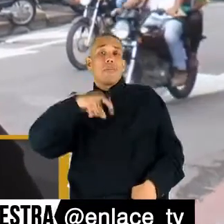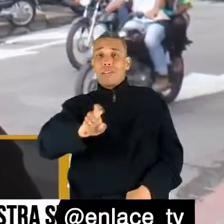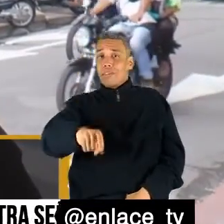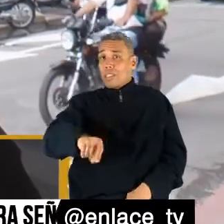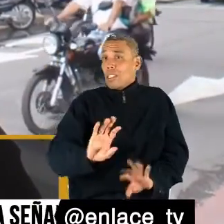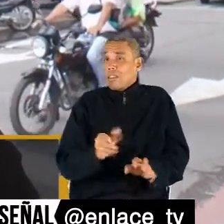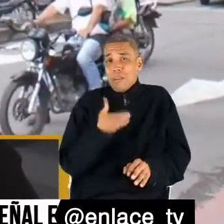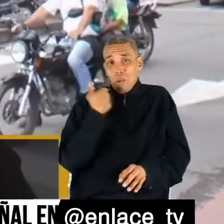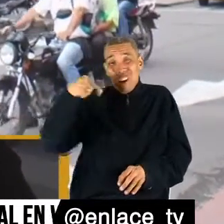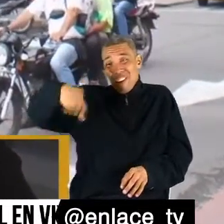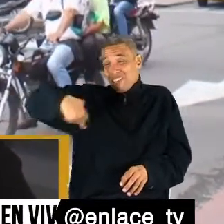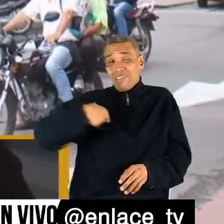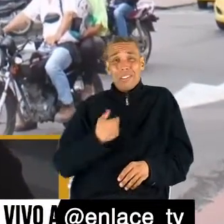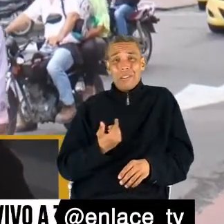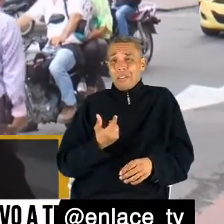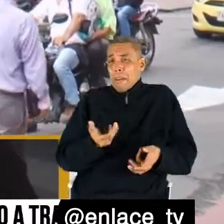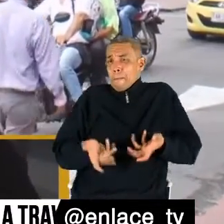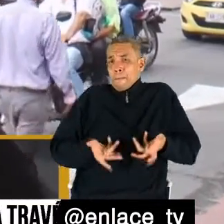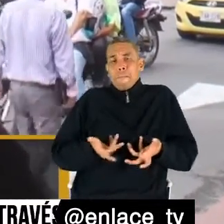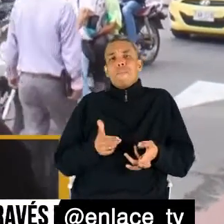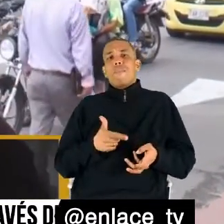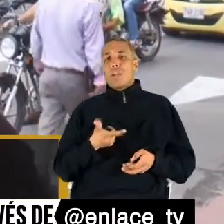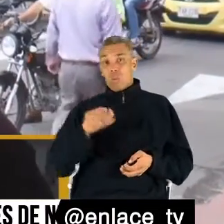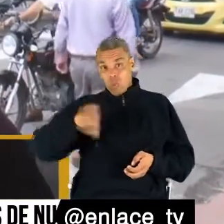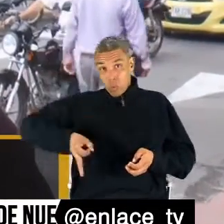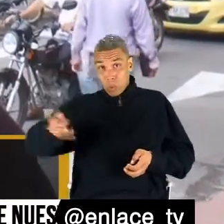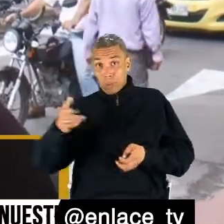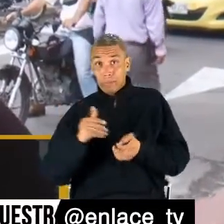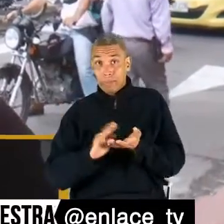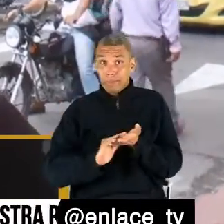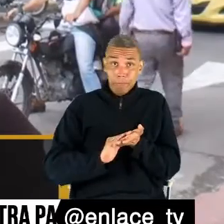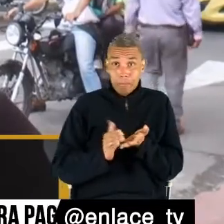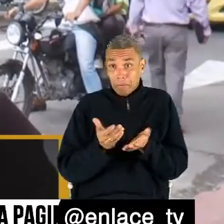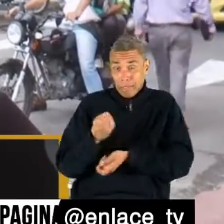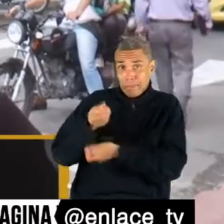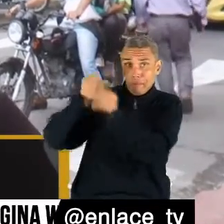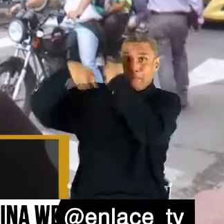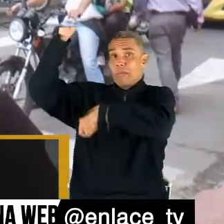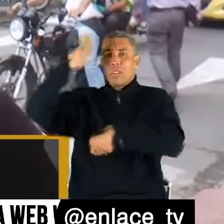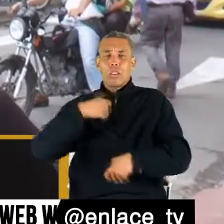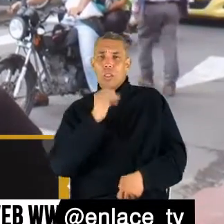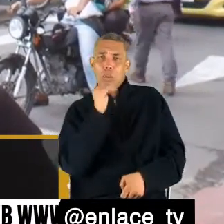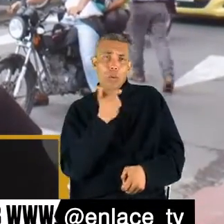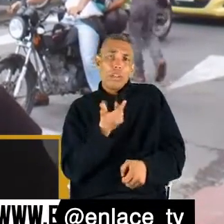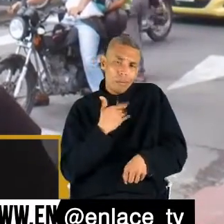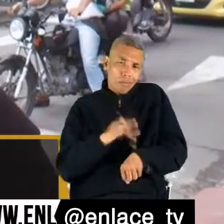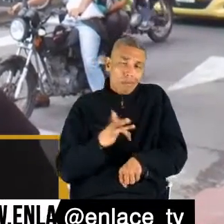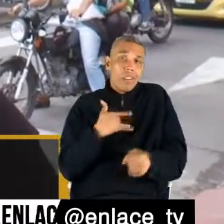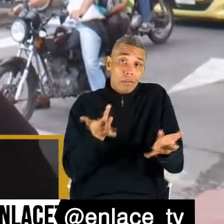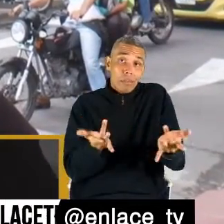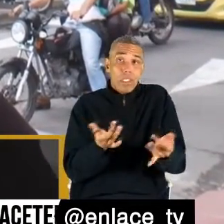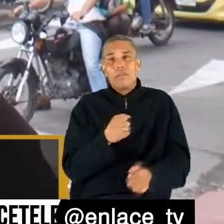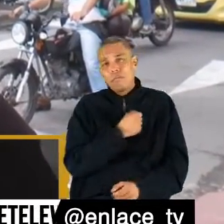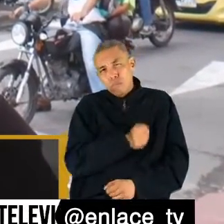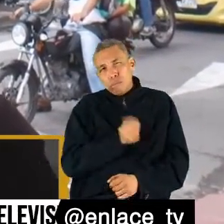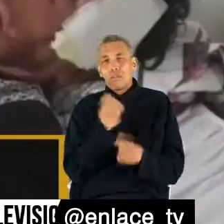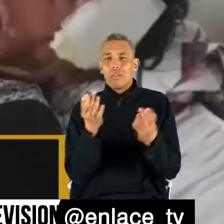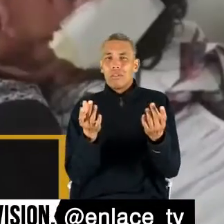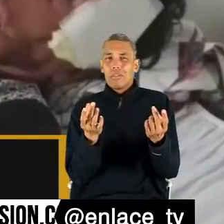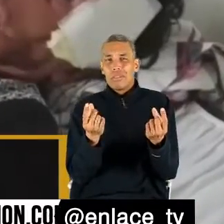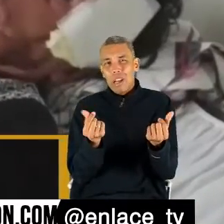para otro lado, pero no ha habido solución ni nada. Estamos esperando a ver qué solución hay para que lo puedan hacerle esa cirugía